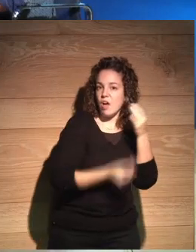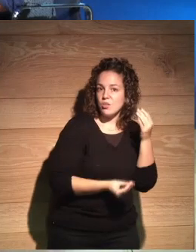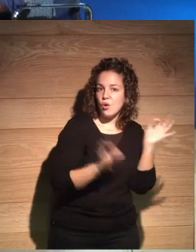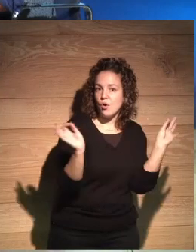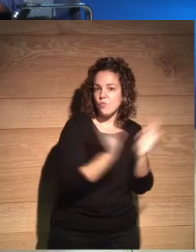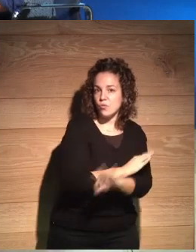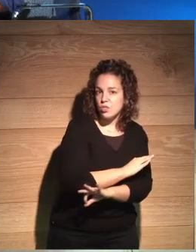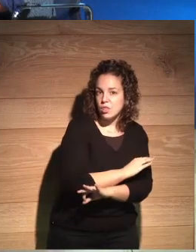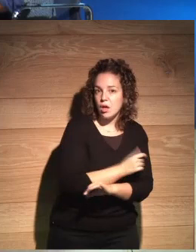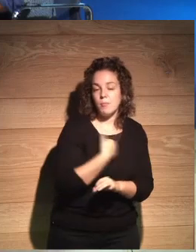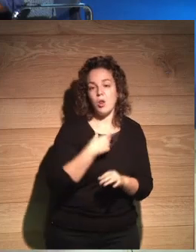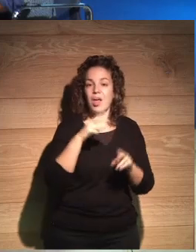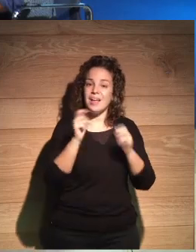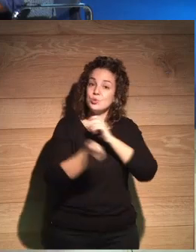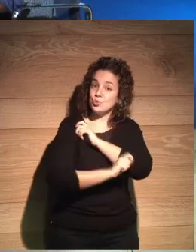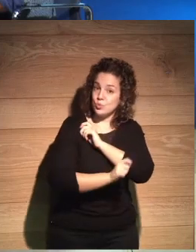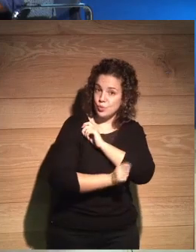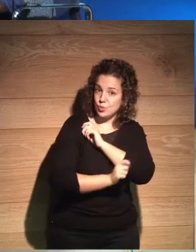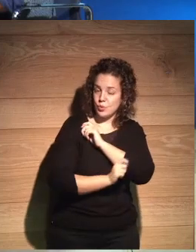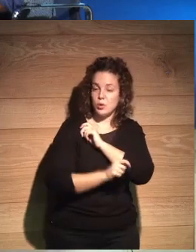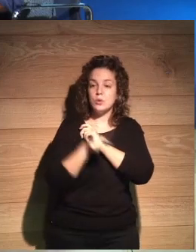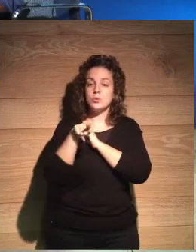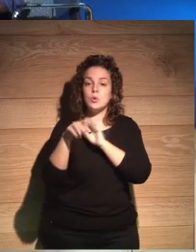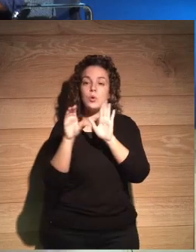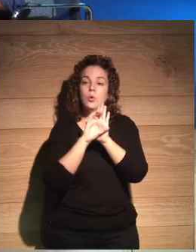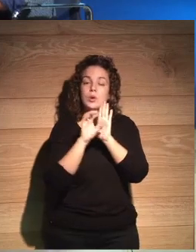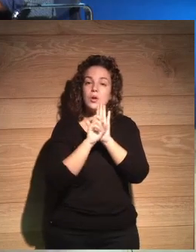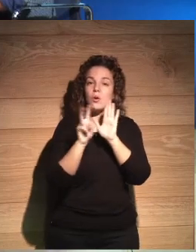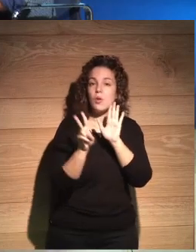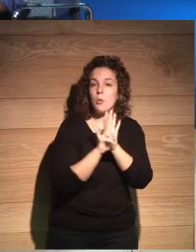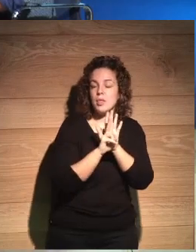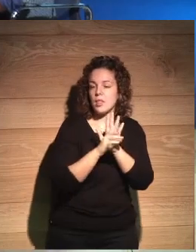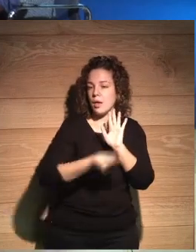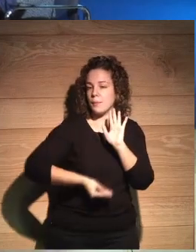truco. Pasa que hay que leerse bien el tema. El truco es, tú tienes un currículum vitae